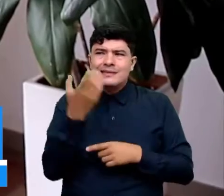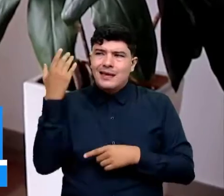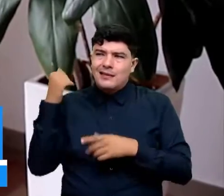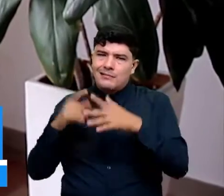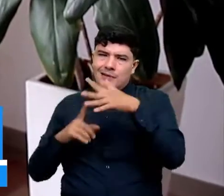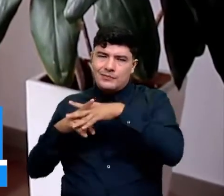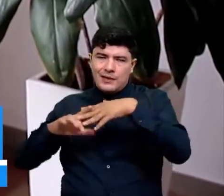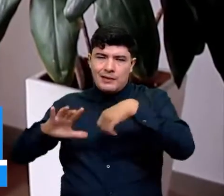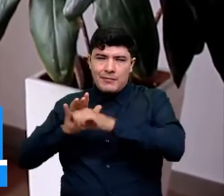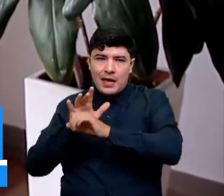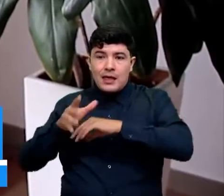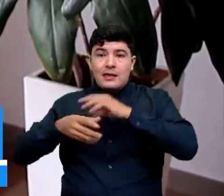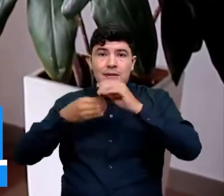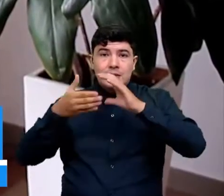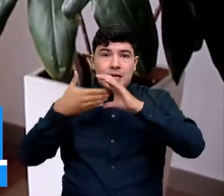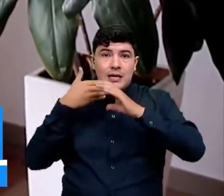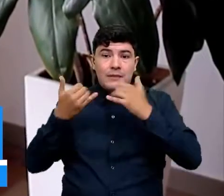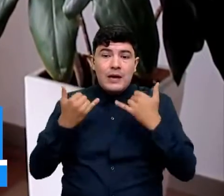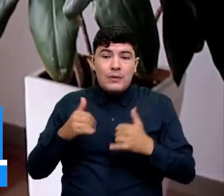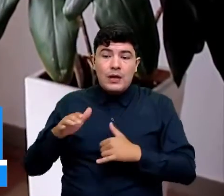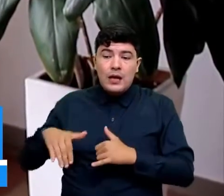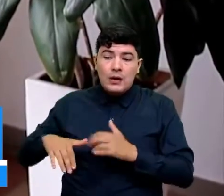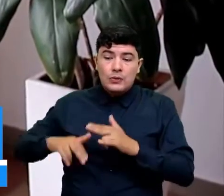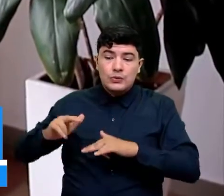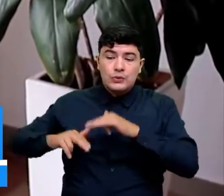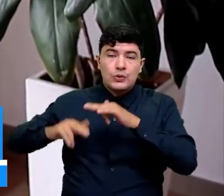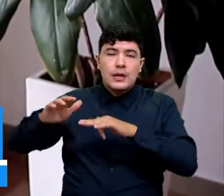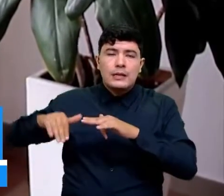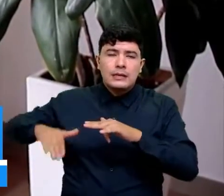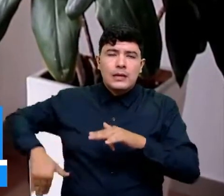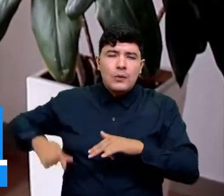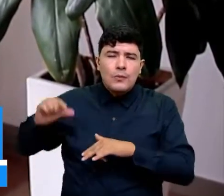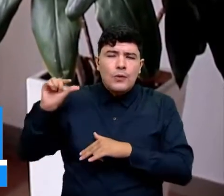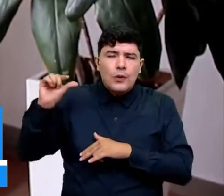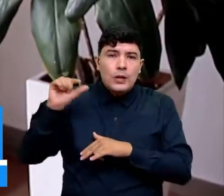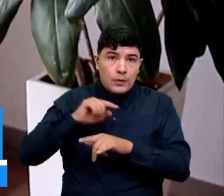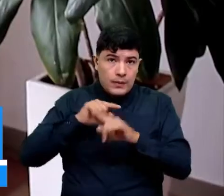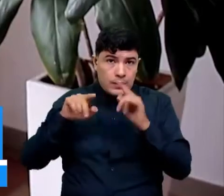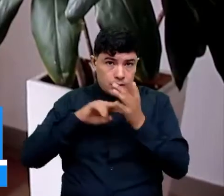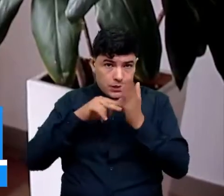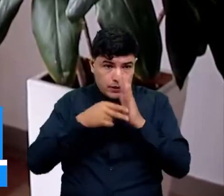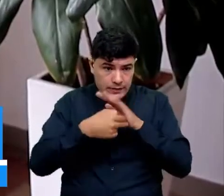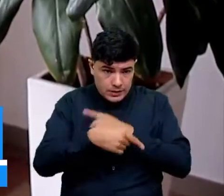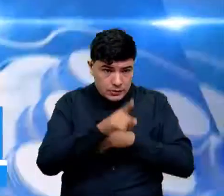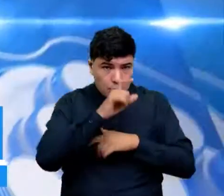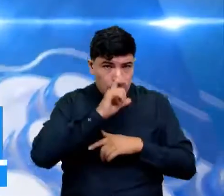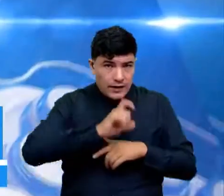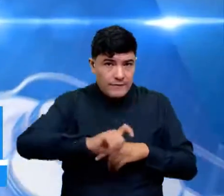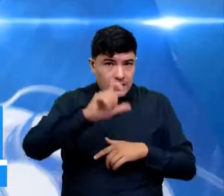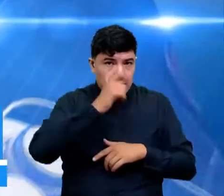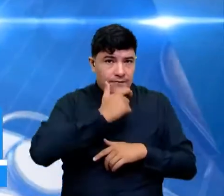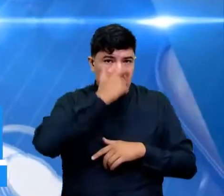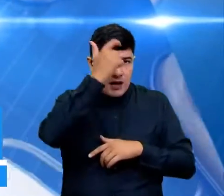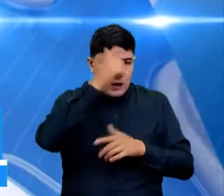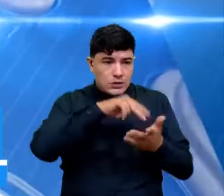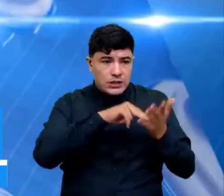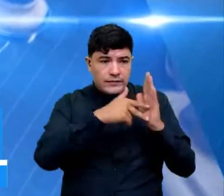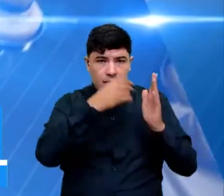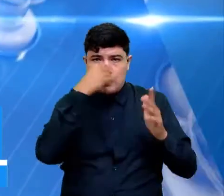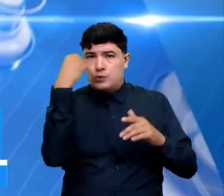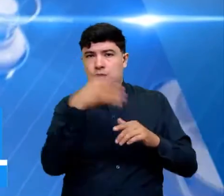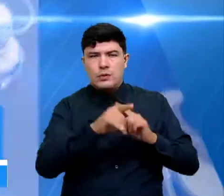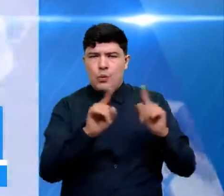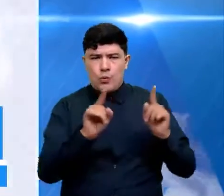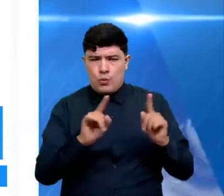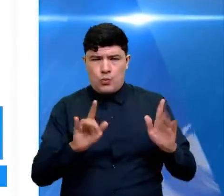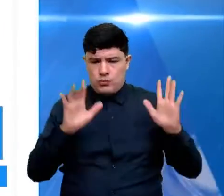pandemia y por el tema del clima, la obra está un poco retrasada, pero que esta no se va a convertir en un elefante blanco. A través de sus cuentas en